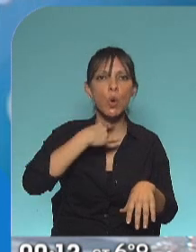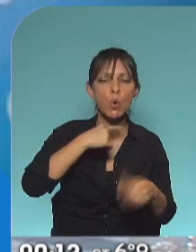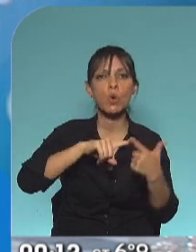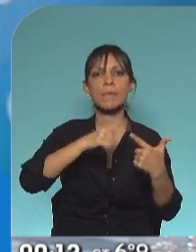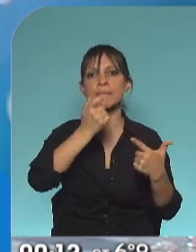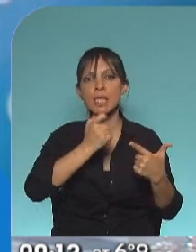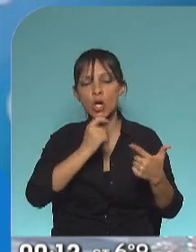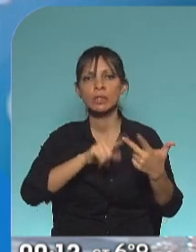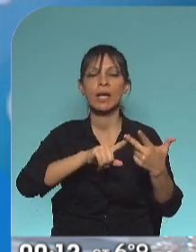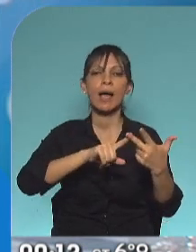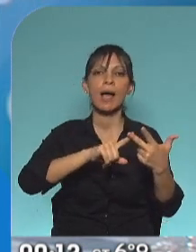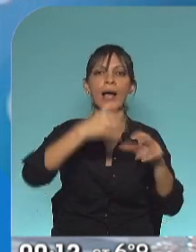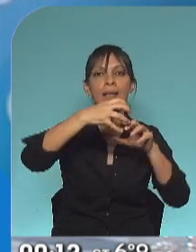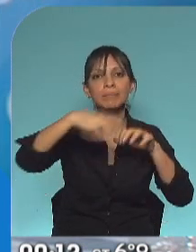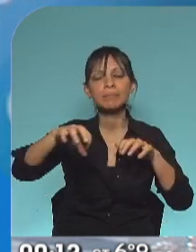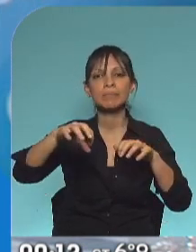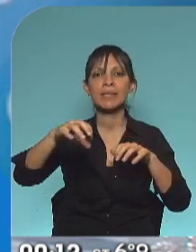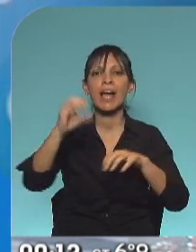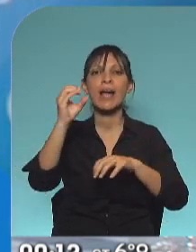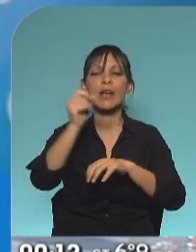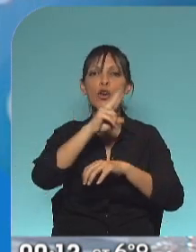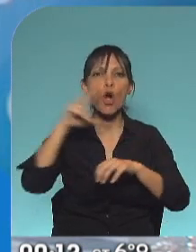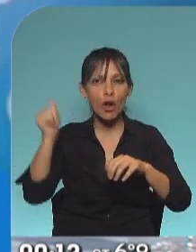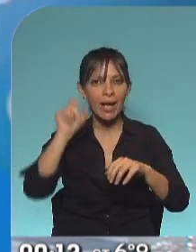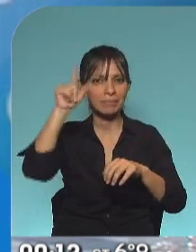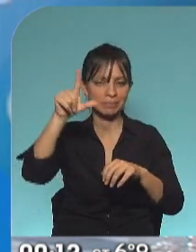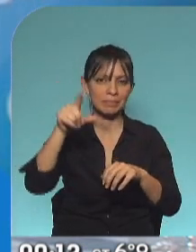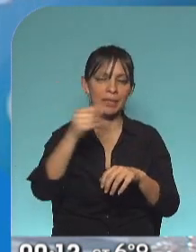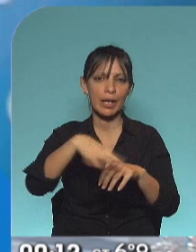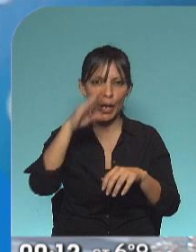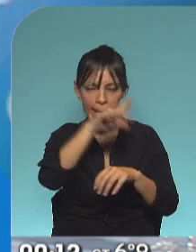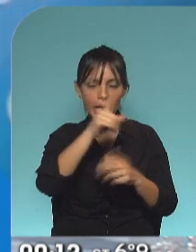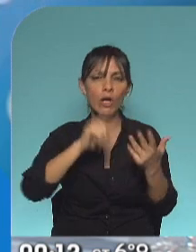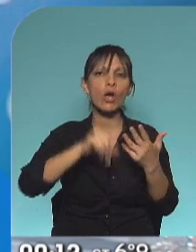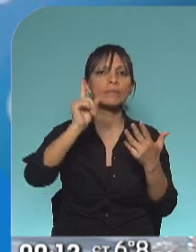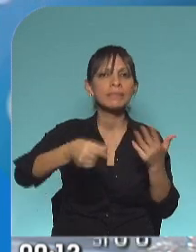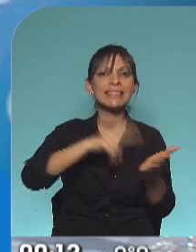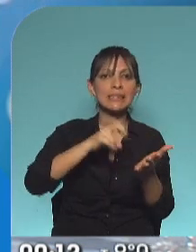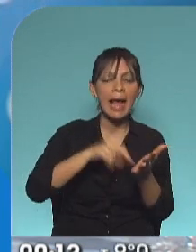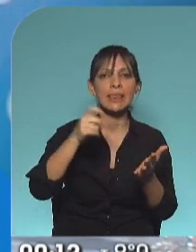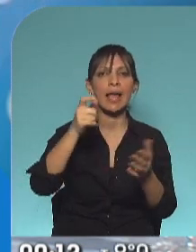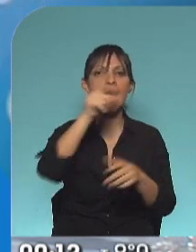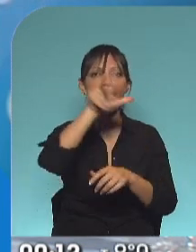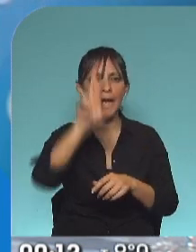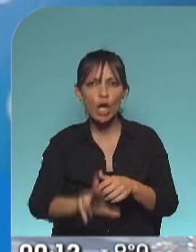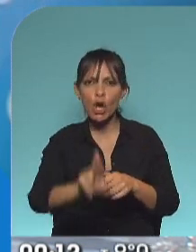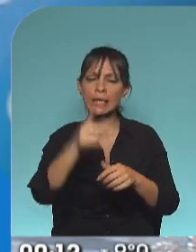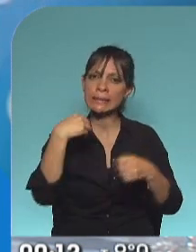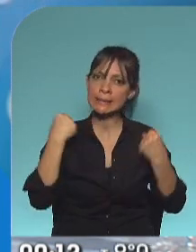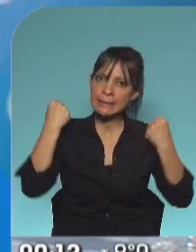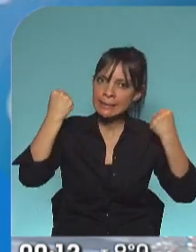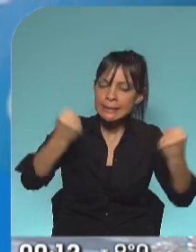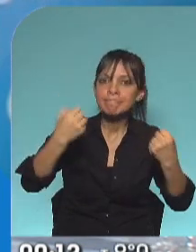de Mendoza, el departamento de General Roca y áreas y momentos en la provincia de Salta y de La Rioja, que están trabajando fuertemente